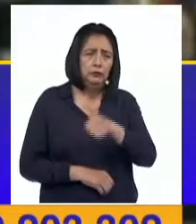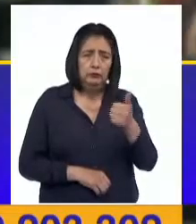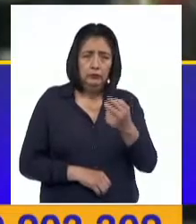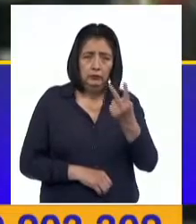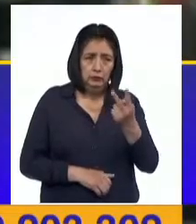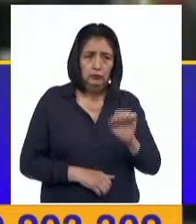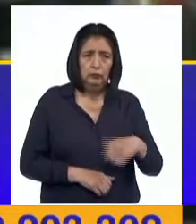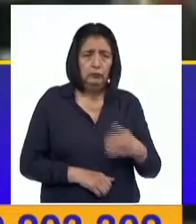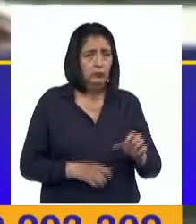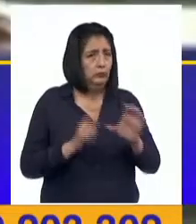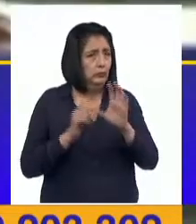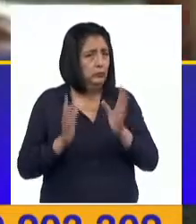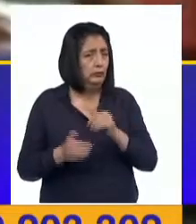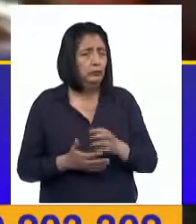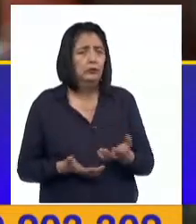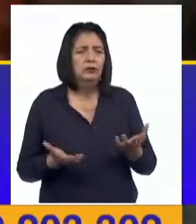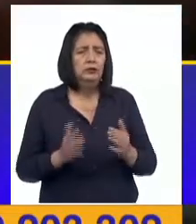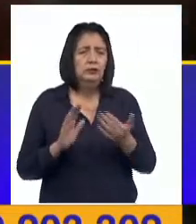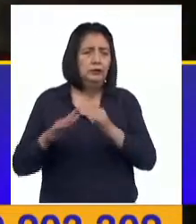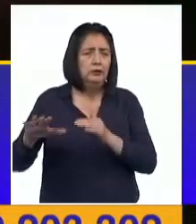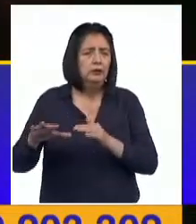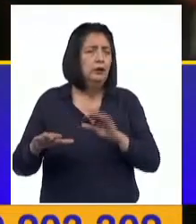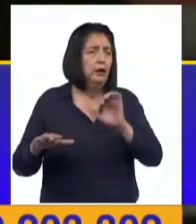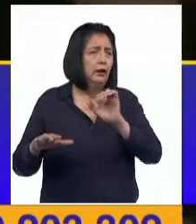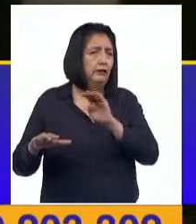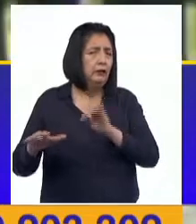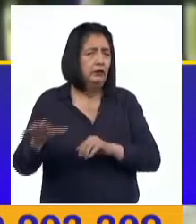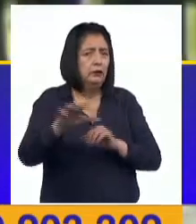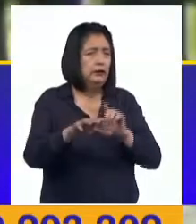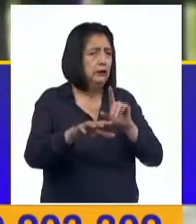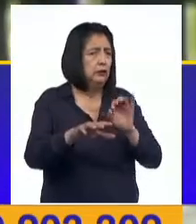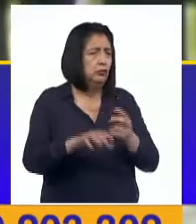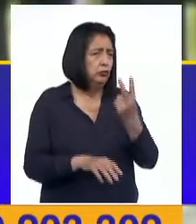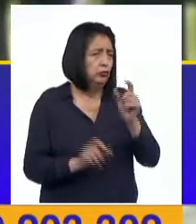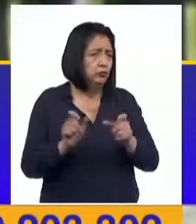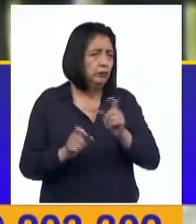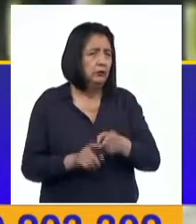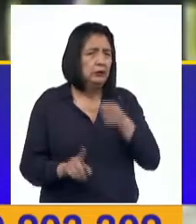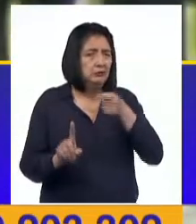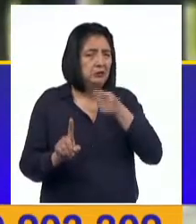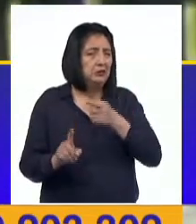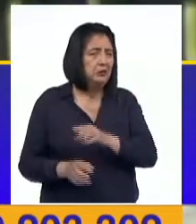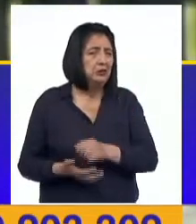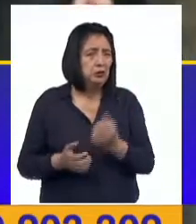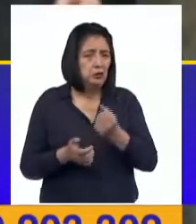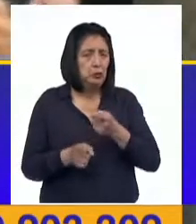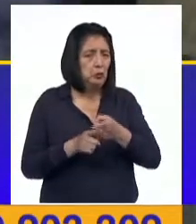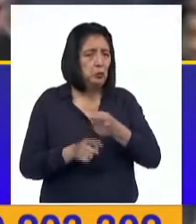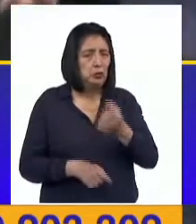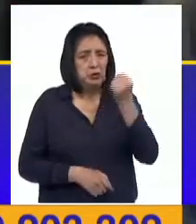dos hechos terroristas fueron reportados en las ciudades de aviñón y lyon donde dos sujetos amenazaron y atacaron con un cuchillo